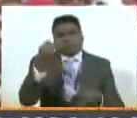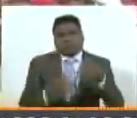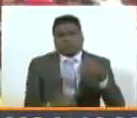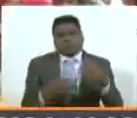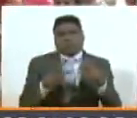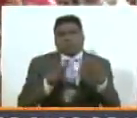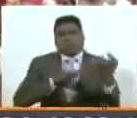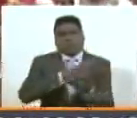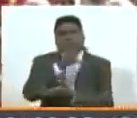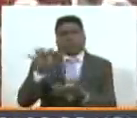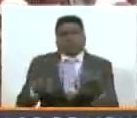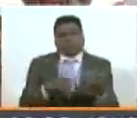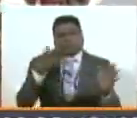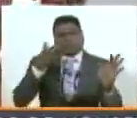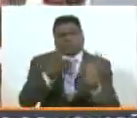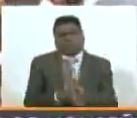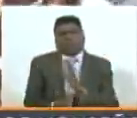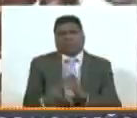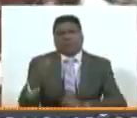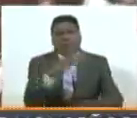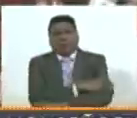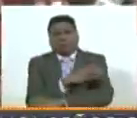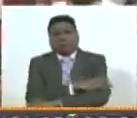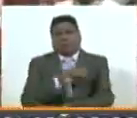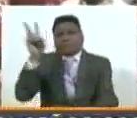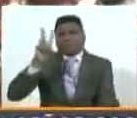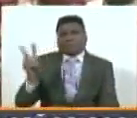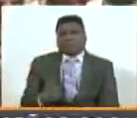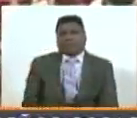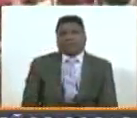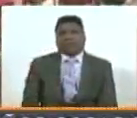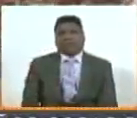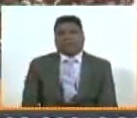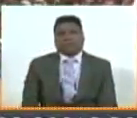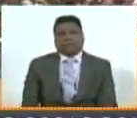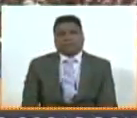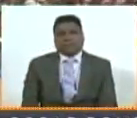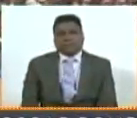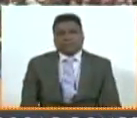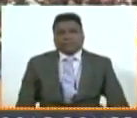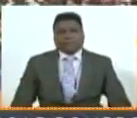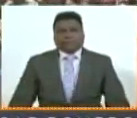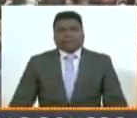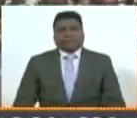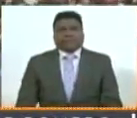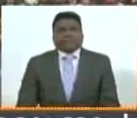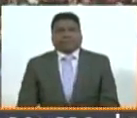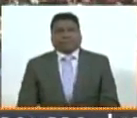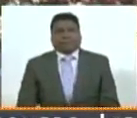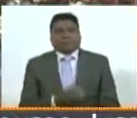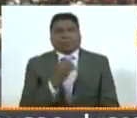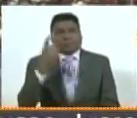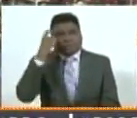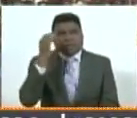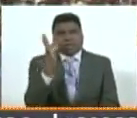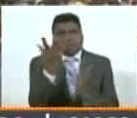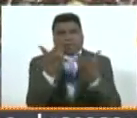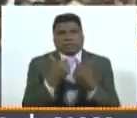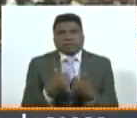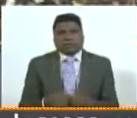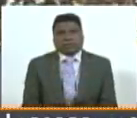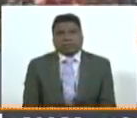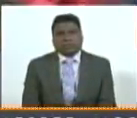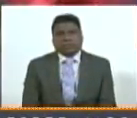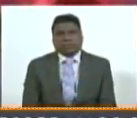Violento que ha perpetrado la oposición venezolana Ahí está nuestro compañero Carlos revete Carlos cómo estás Buenas tardes cuéntanos Adelante